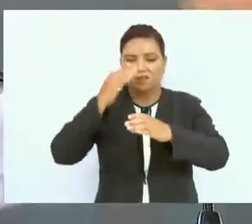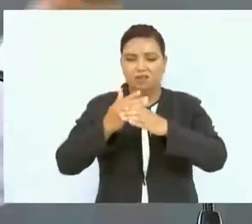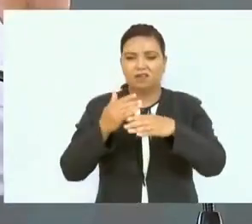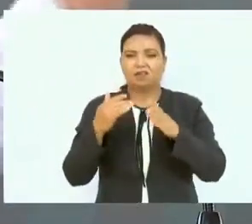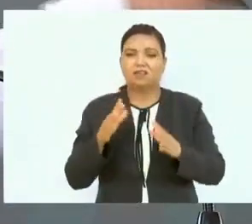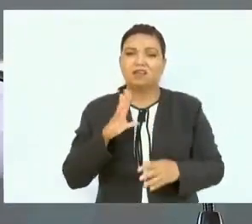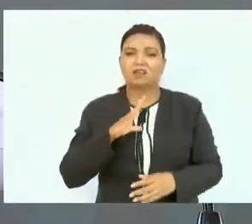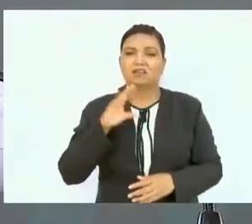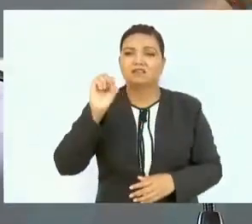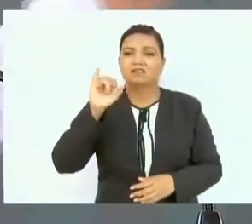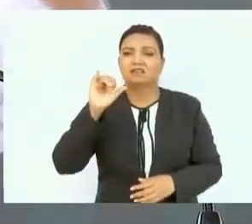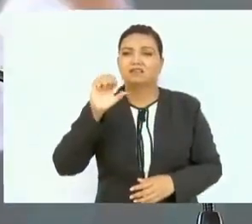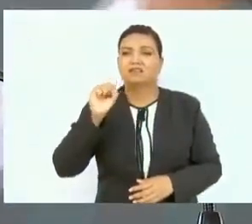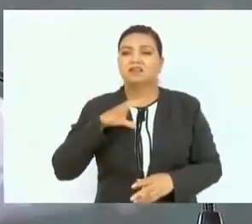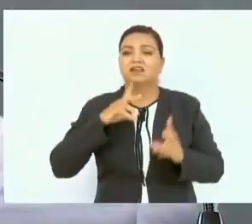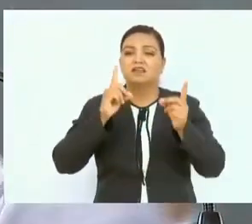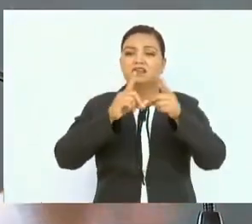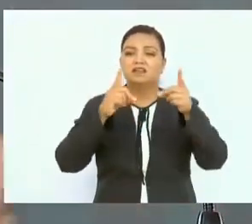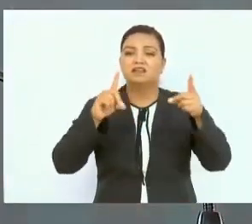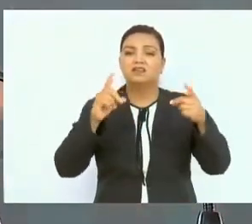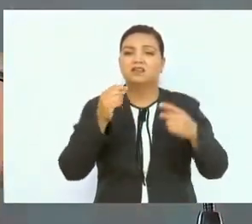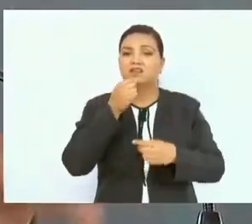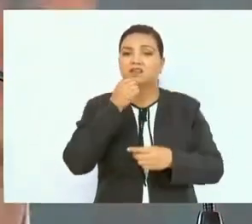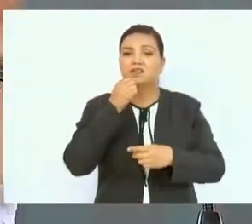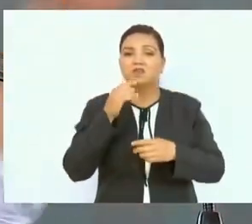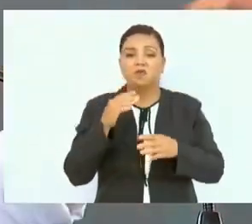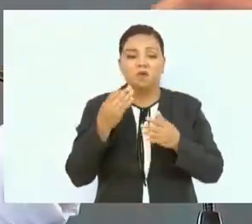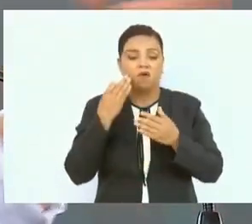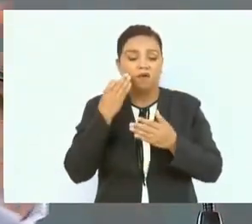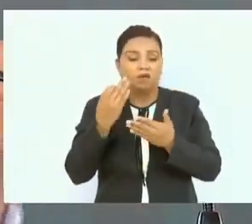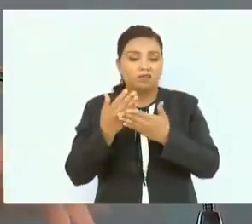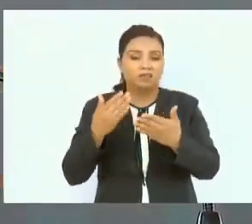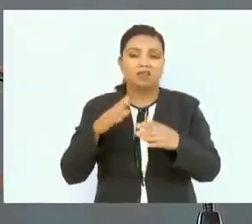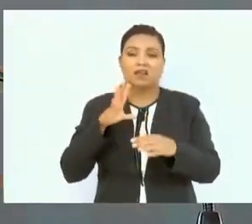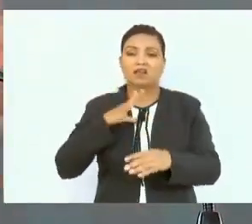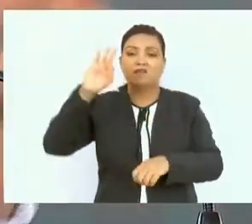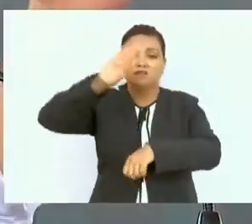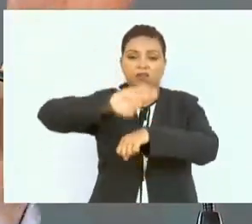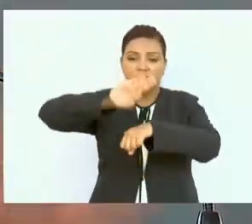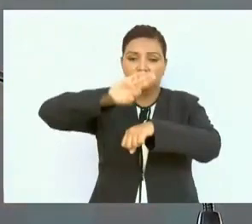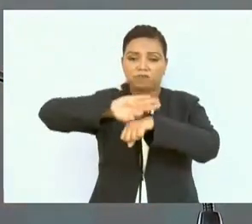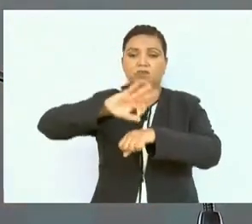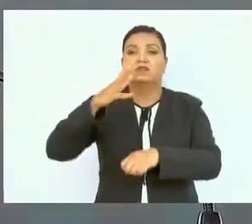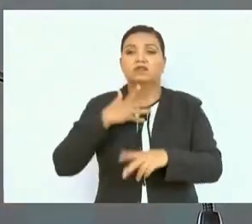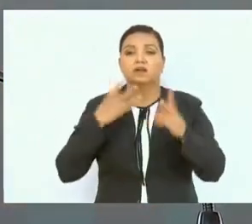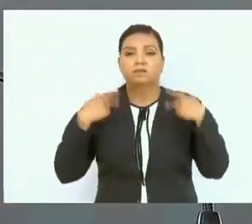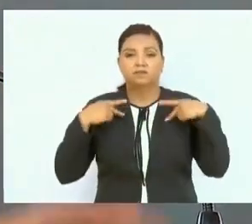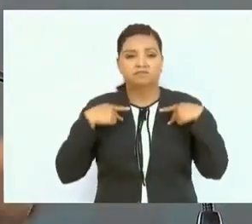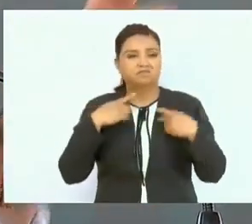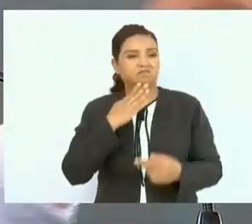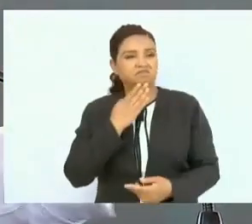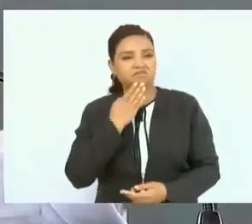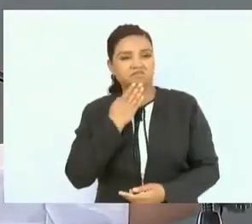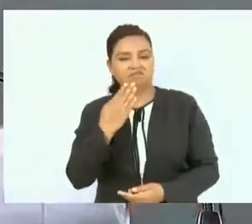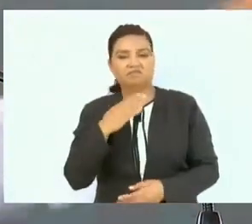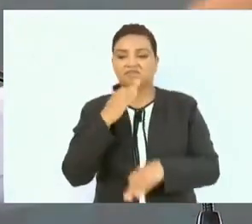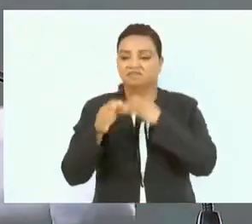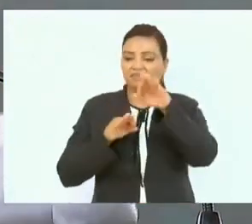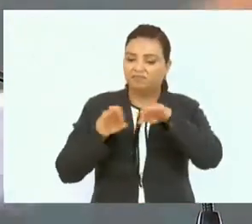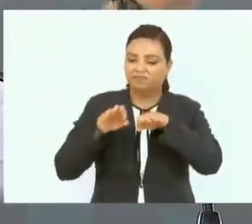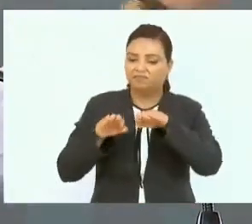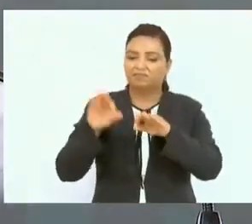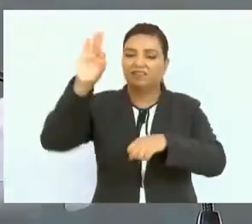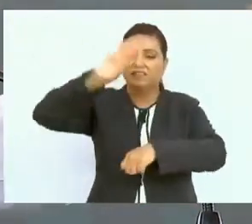está el desarrollo infantil temprano, ya está el CASA, la farmacia, que además tiene personal extraordinario trabajando